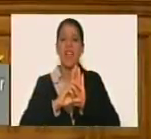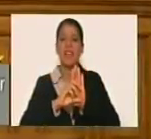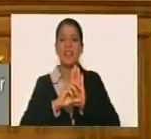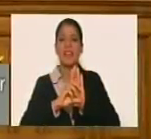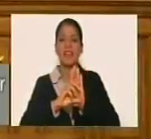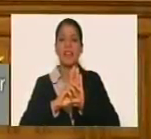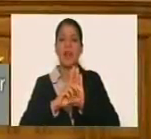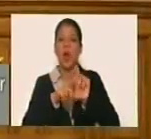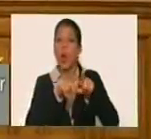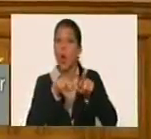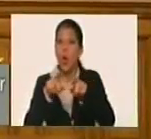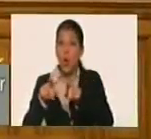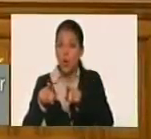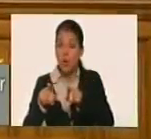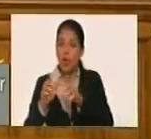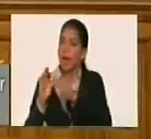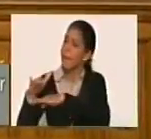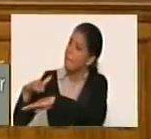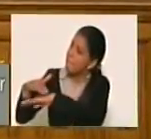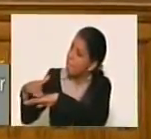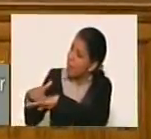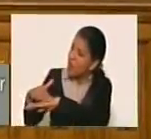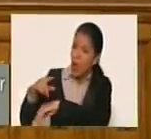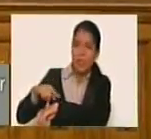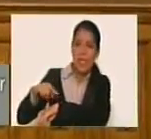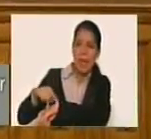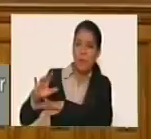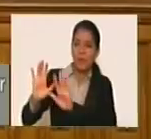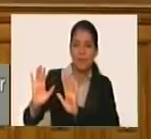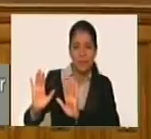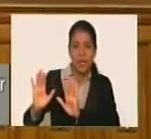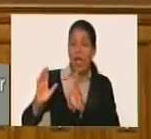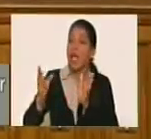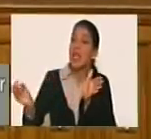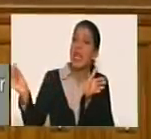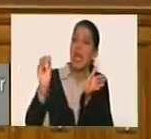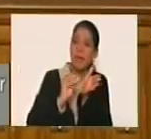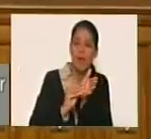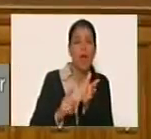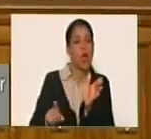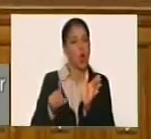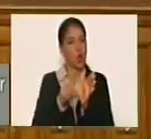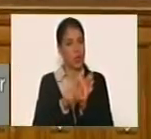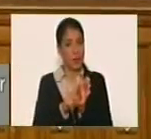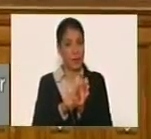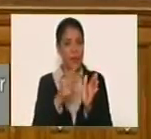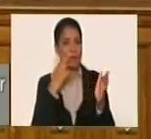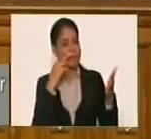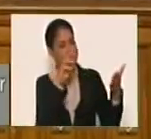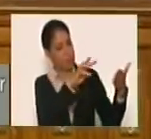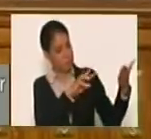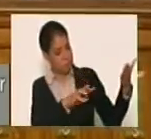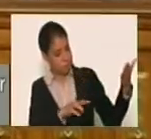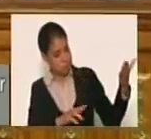y usted me va a permitir, Presidenta, perdóneme, pero yo quiero repetírselo a los venezolanos. Cuando uno ve el